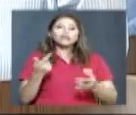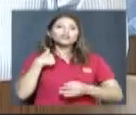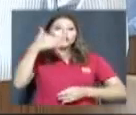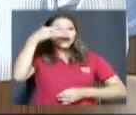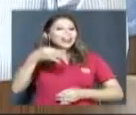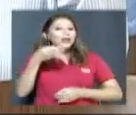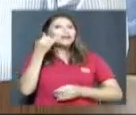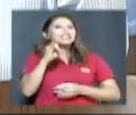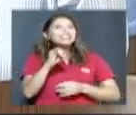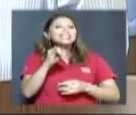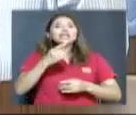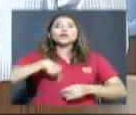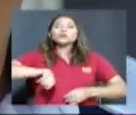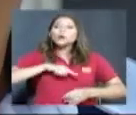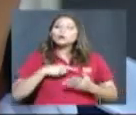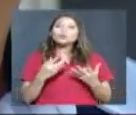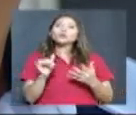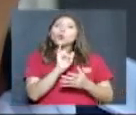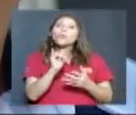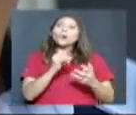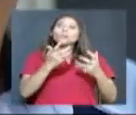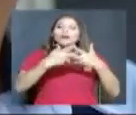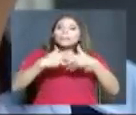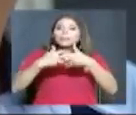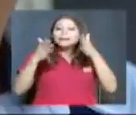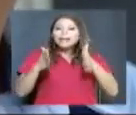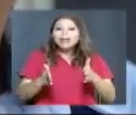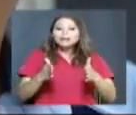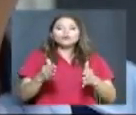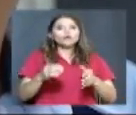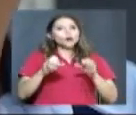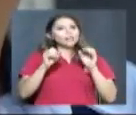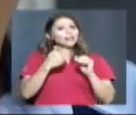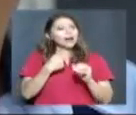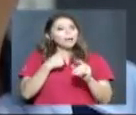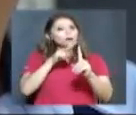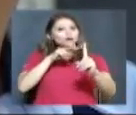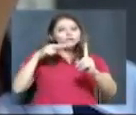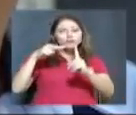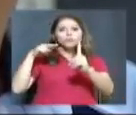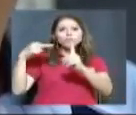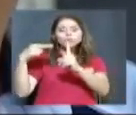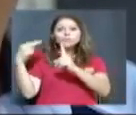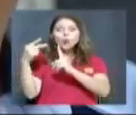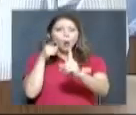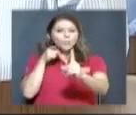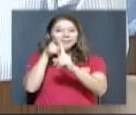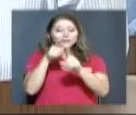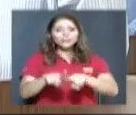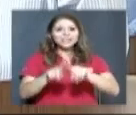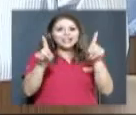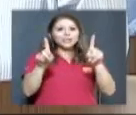que la producción de contenidos no tenga como único eje producir dinero, la televisión cambiaría. Ahora,